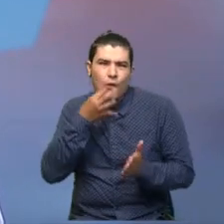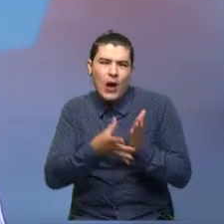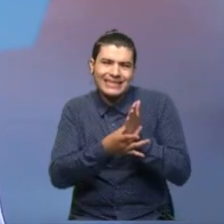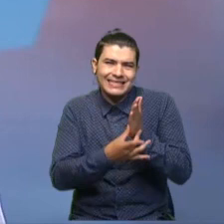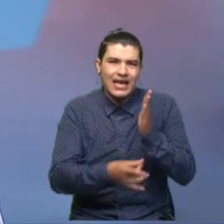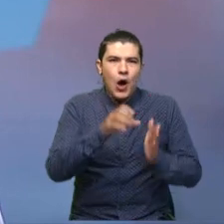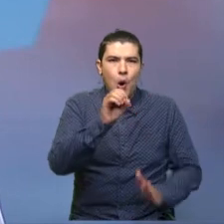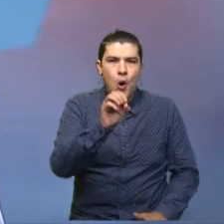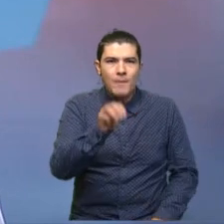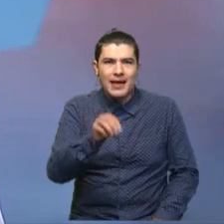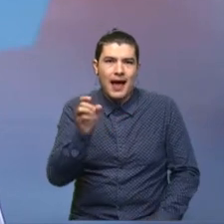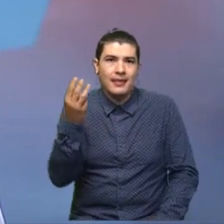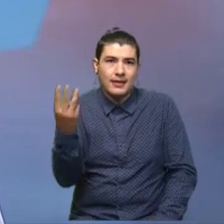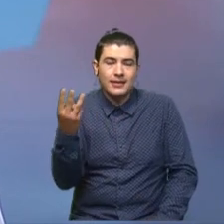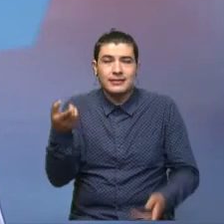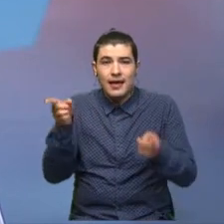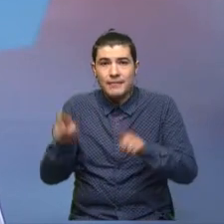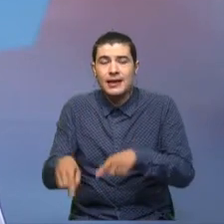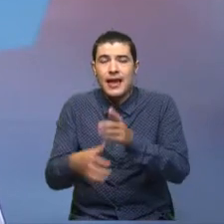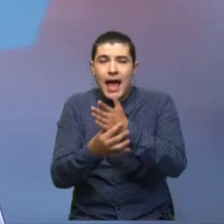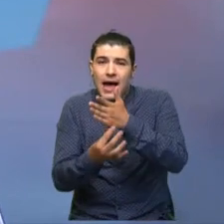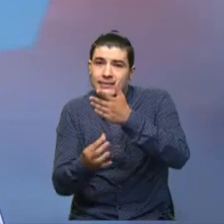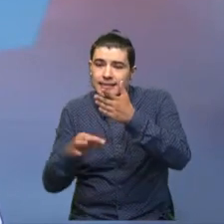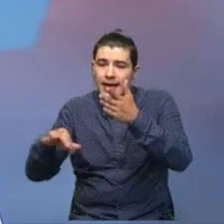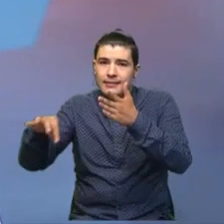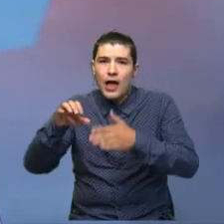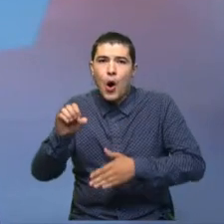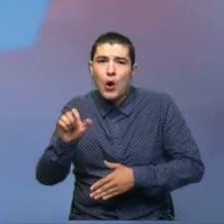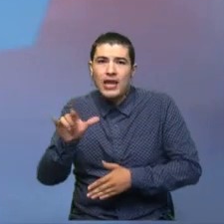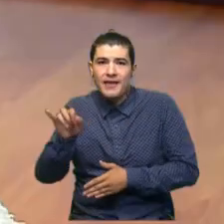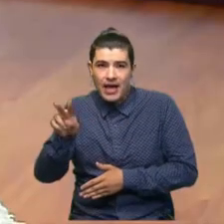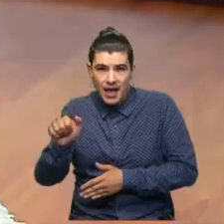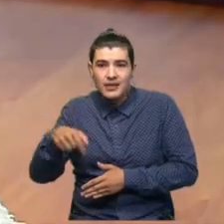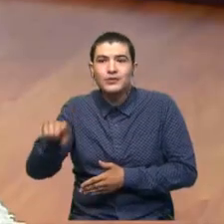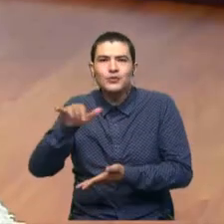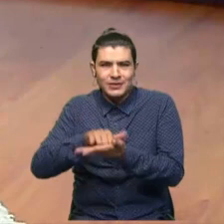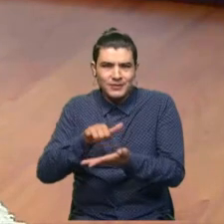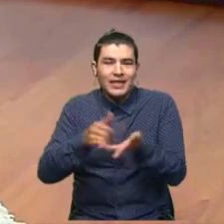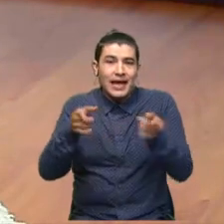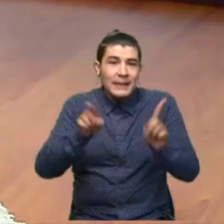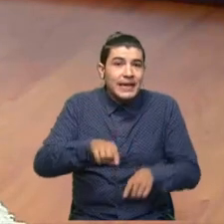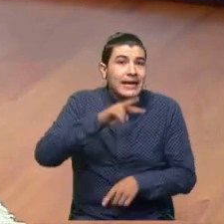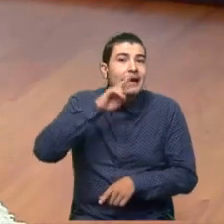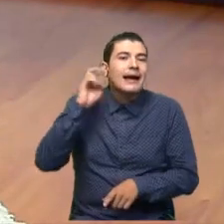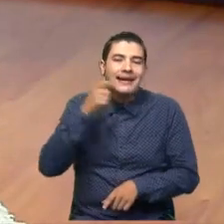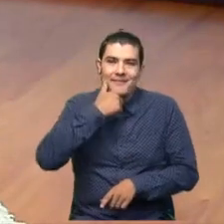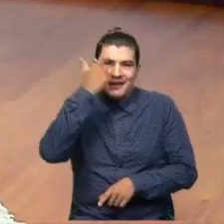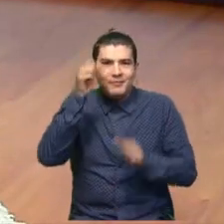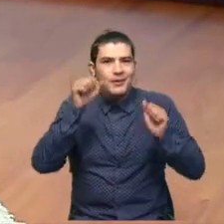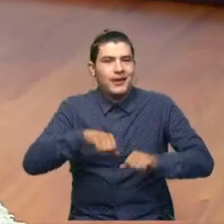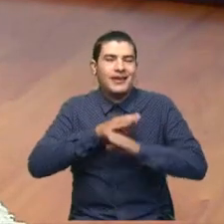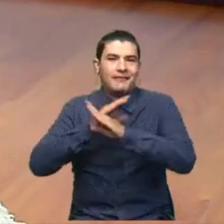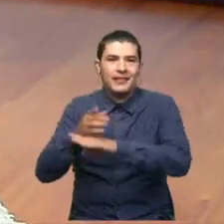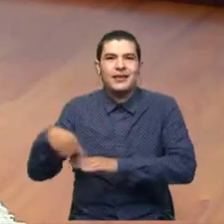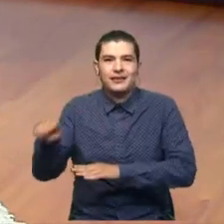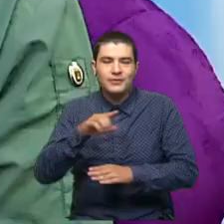el aceite de oliva y también las carnes blancas. Perfecto, doctor. Tenemos una llamada a un televidente. Vamos a ver qué nos